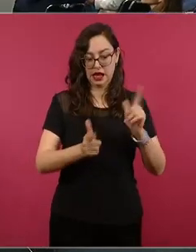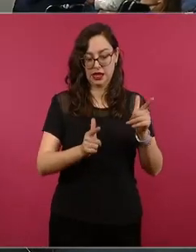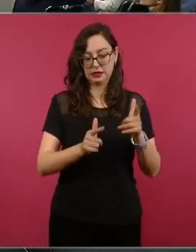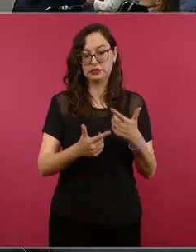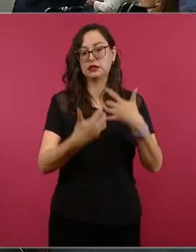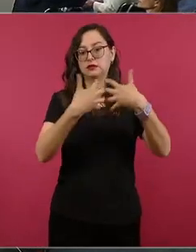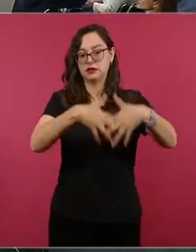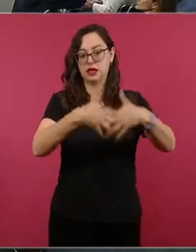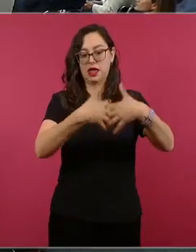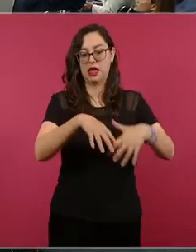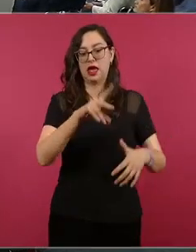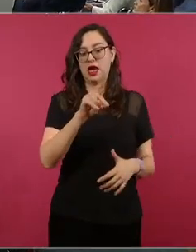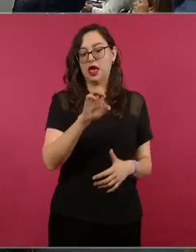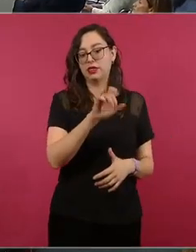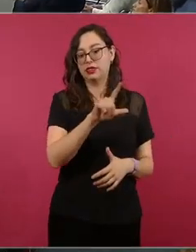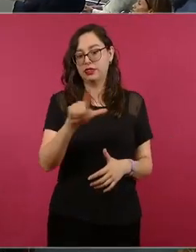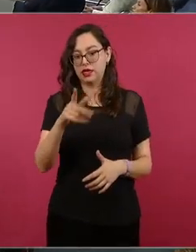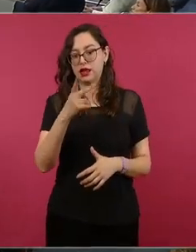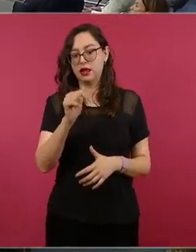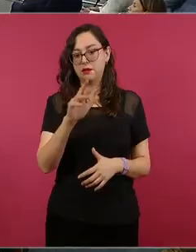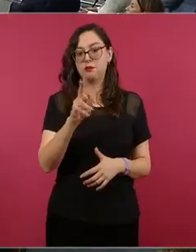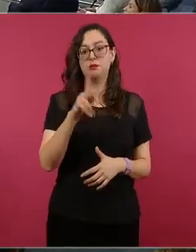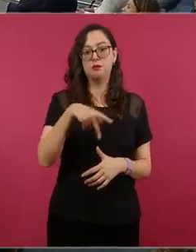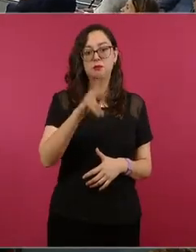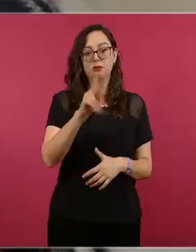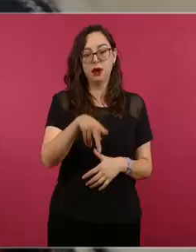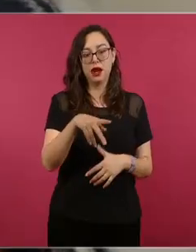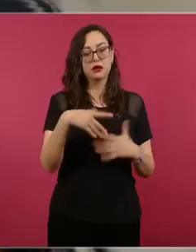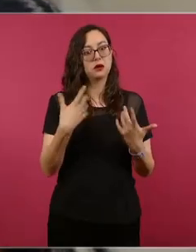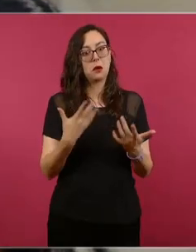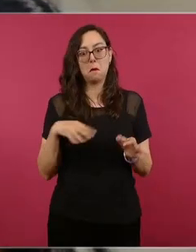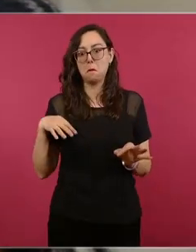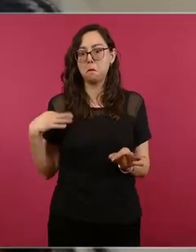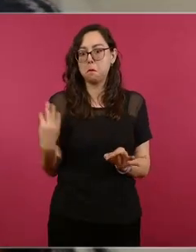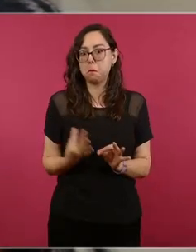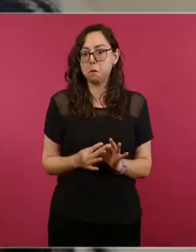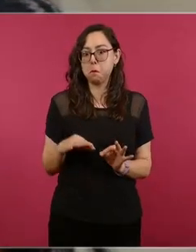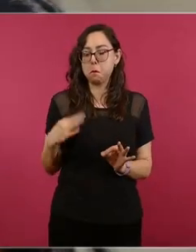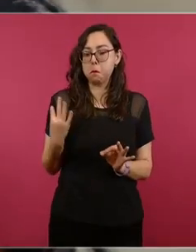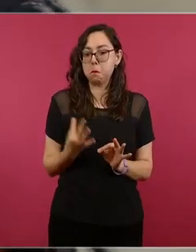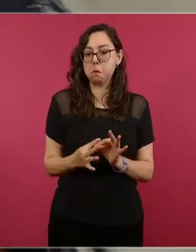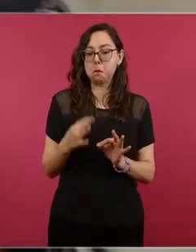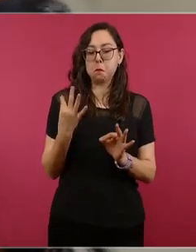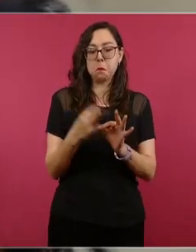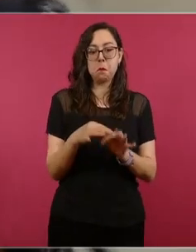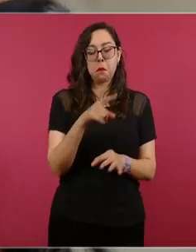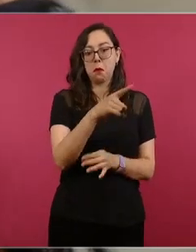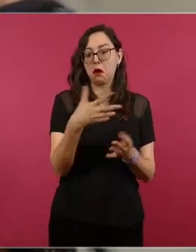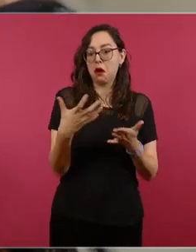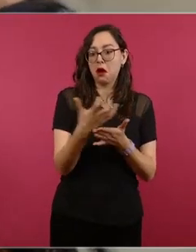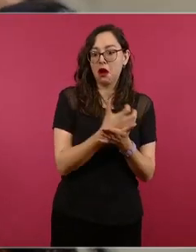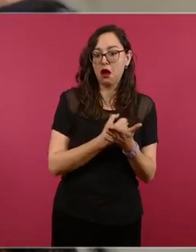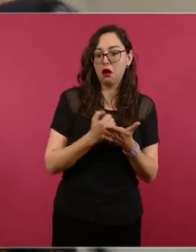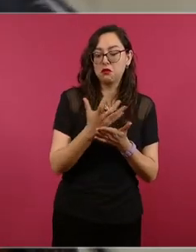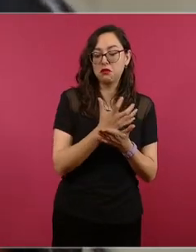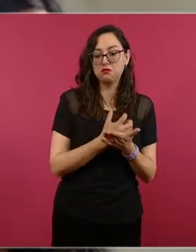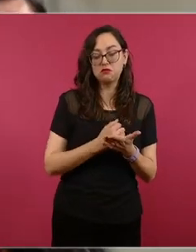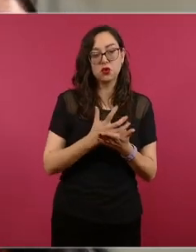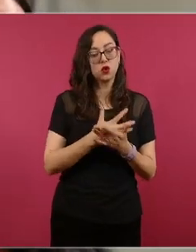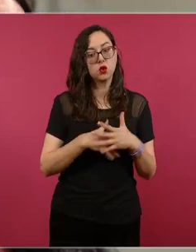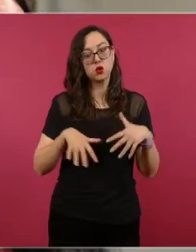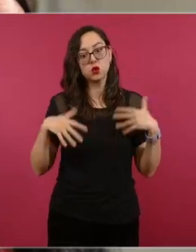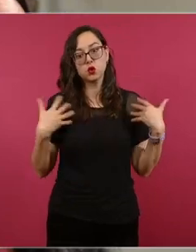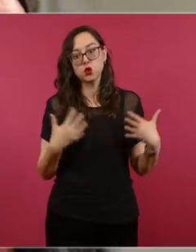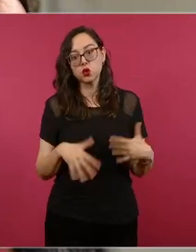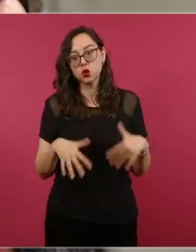ingeniero Octavio Romero Oropeza informó que las utilidades que se han dado en la refinería han superado los números de los últimos 10 años.